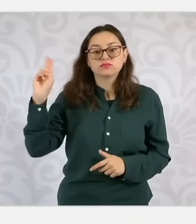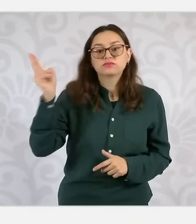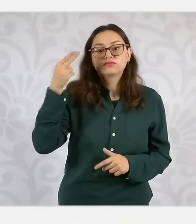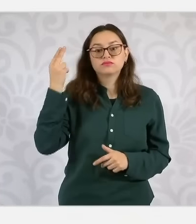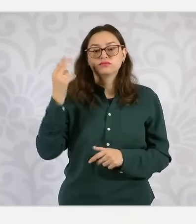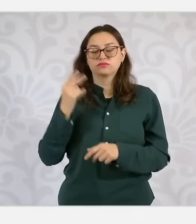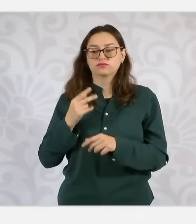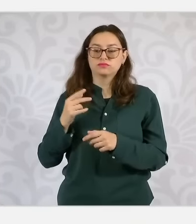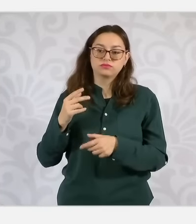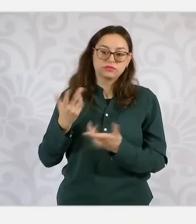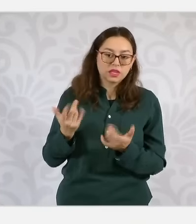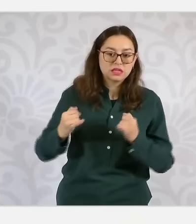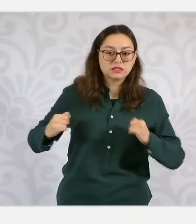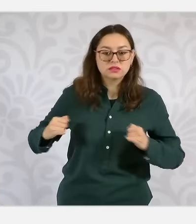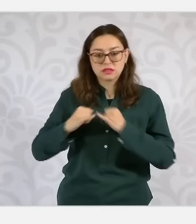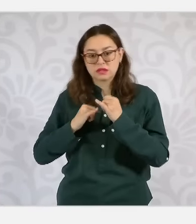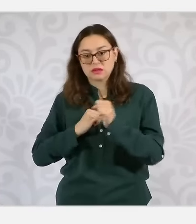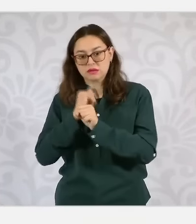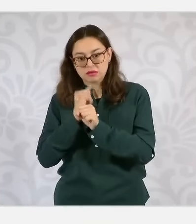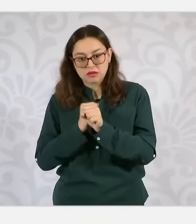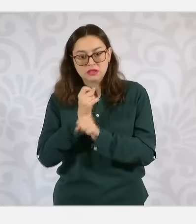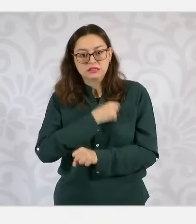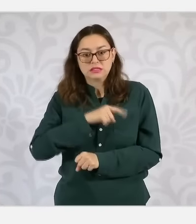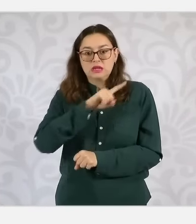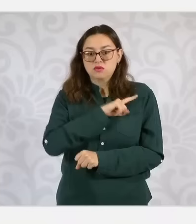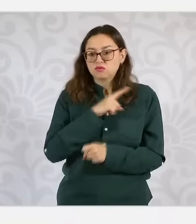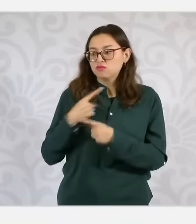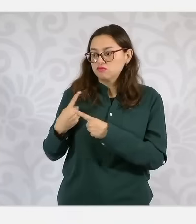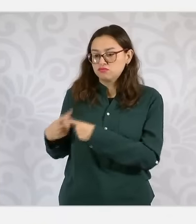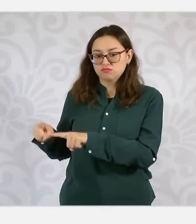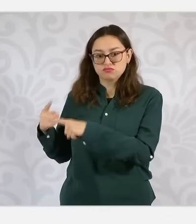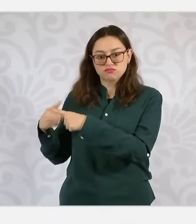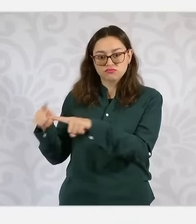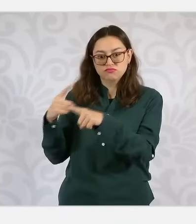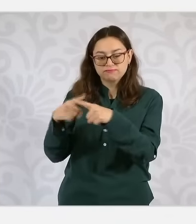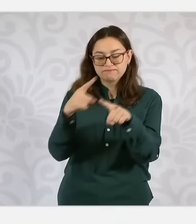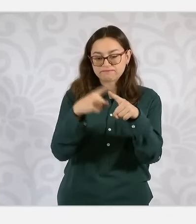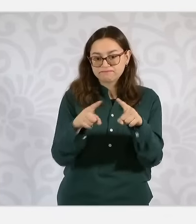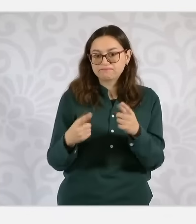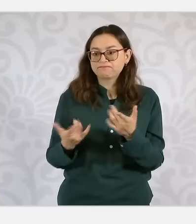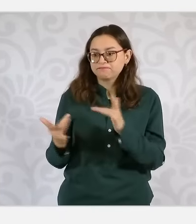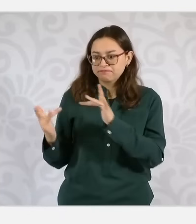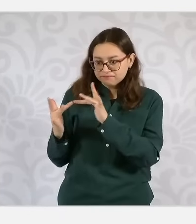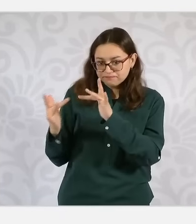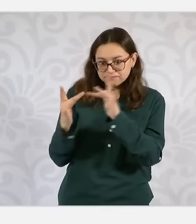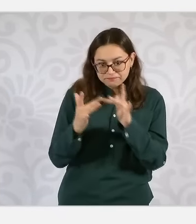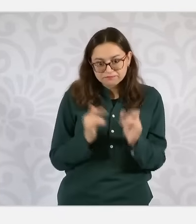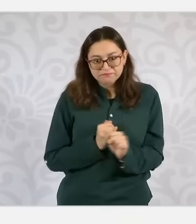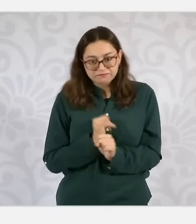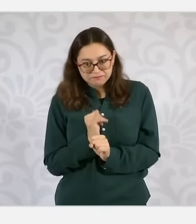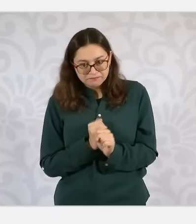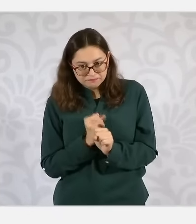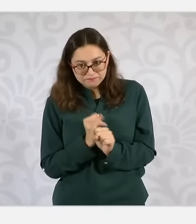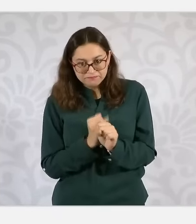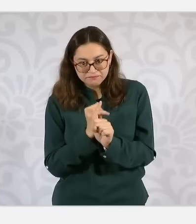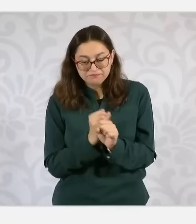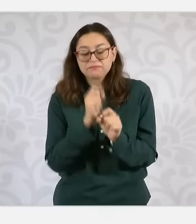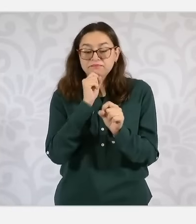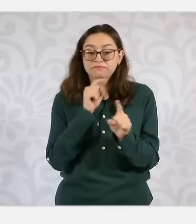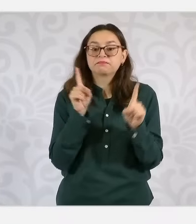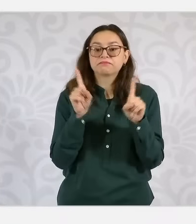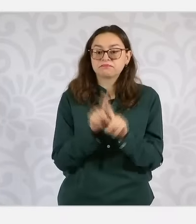instituciones de investigación, por ejemplo, los institutos de salud que tienen una investigación de alto nivel y que además tienen también especialidades,